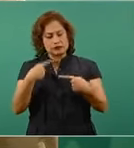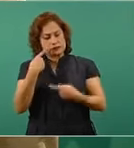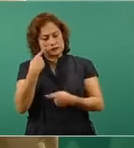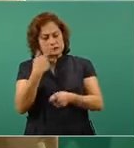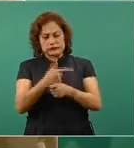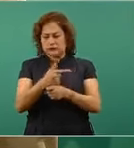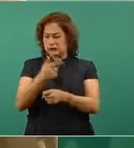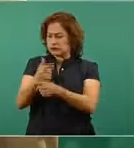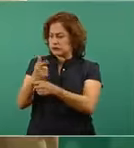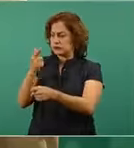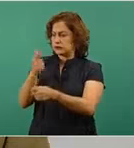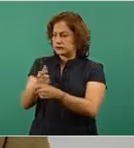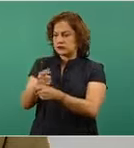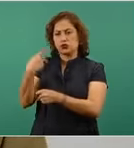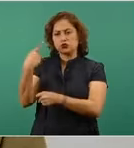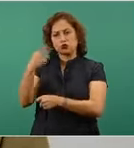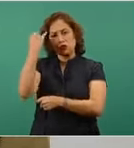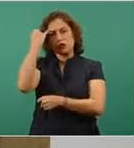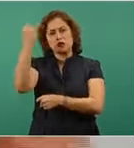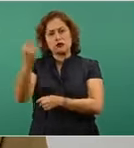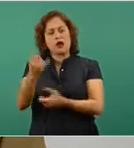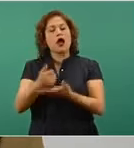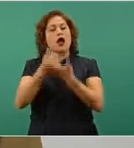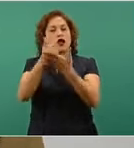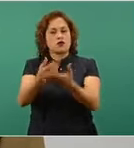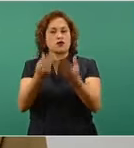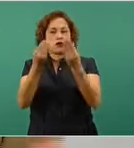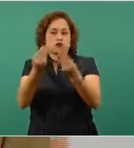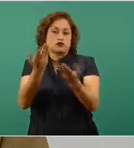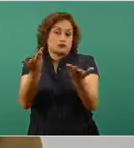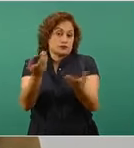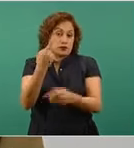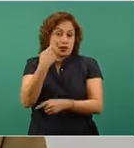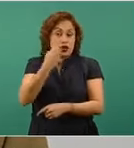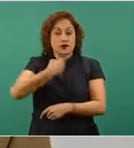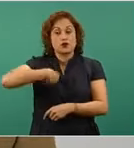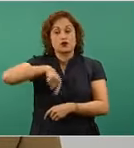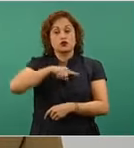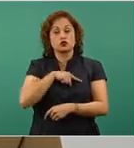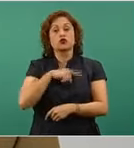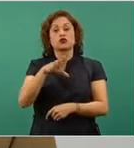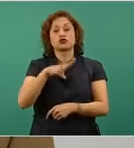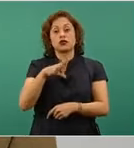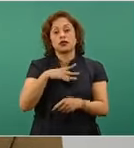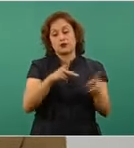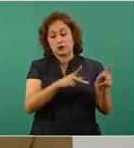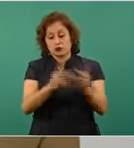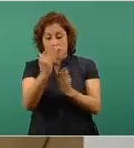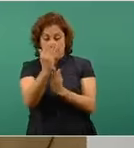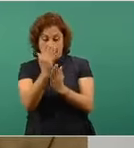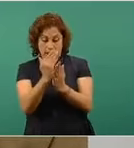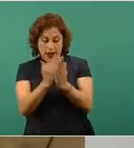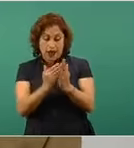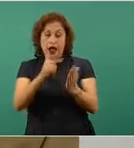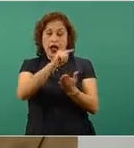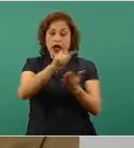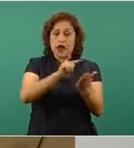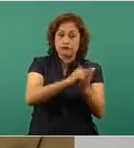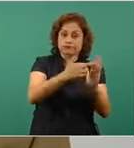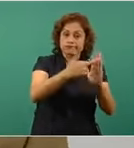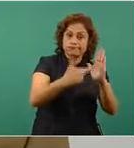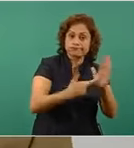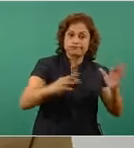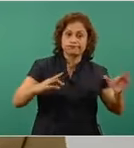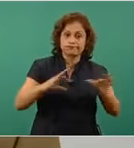que ayudan muchísimo. Entonces, tenemos un esquema general que se hizo con base en unos lineamientos, pero mucho